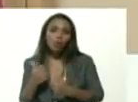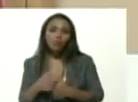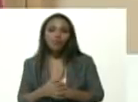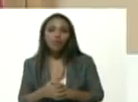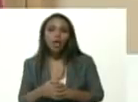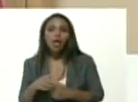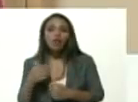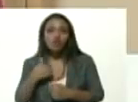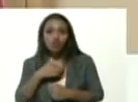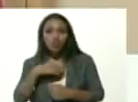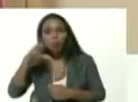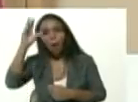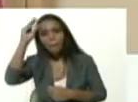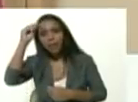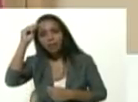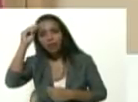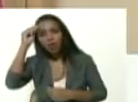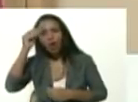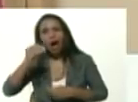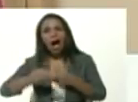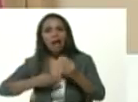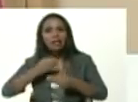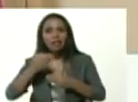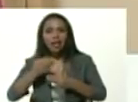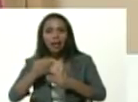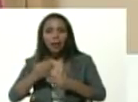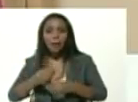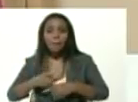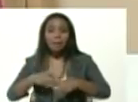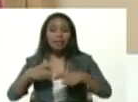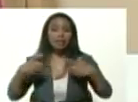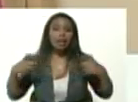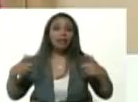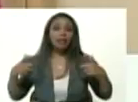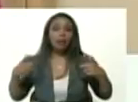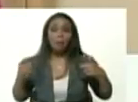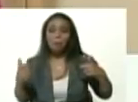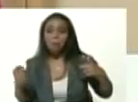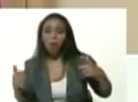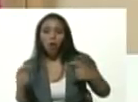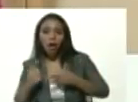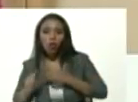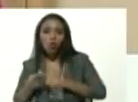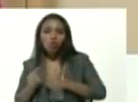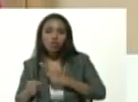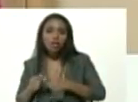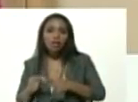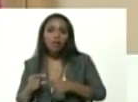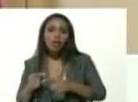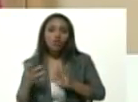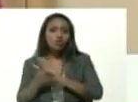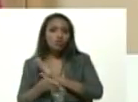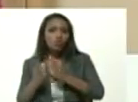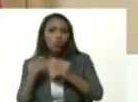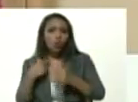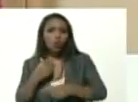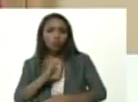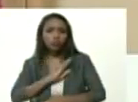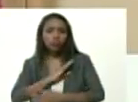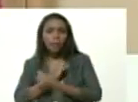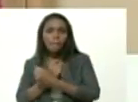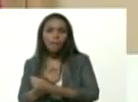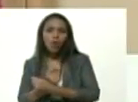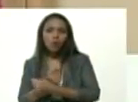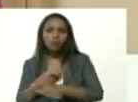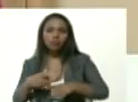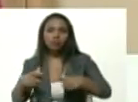Hemos aprendido a hacer más con menos, pero sobre todo con el amor que tenemos y con el